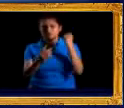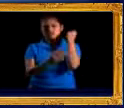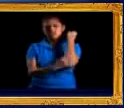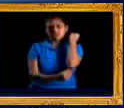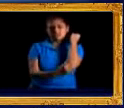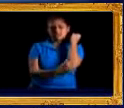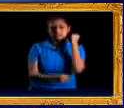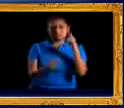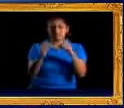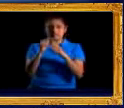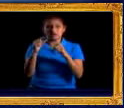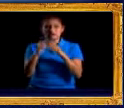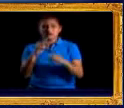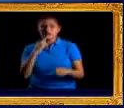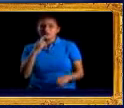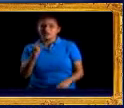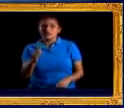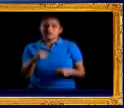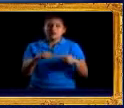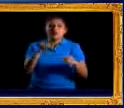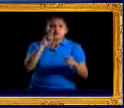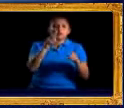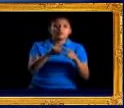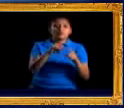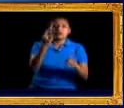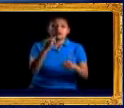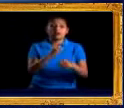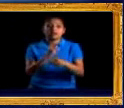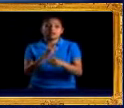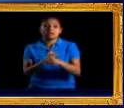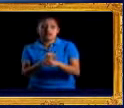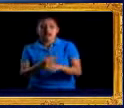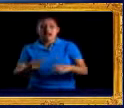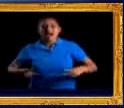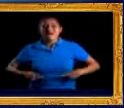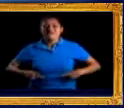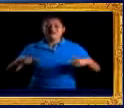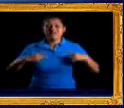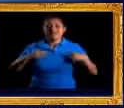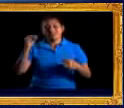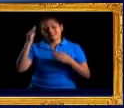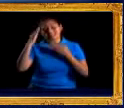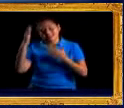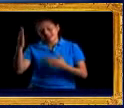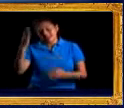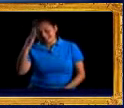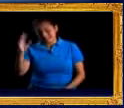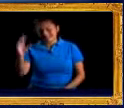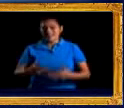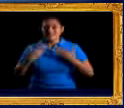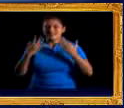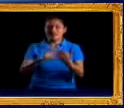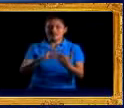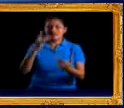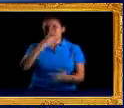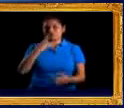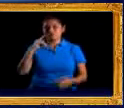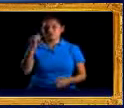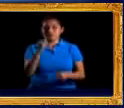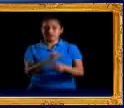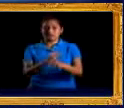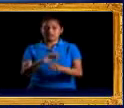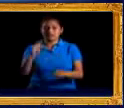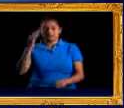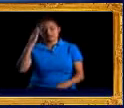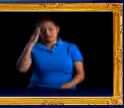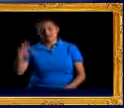palabra, hermano, pero también una iglesia avivada, una iglesia que sabe darle la gloria a Dios, una iglesia que sabe darle